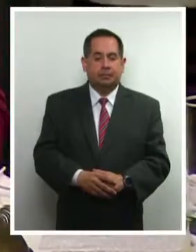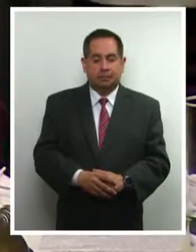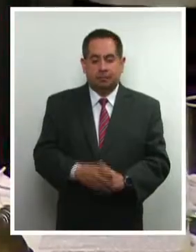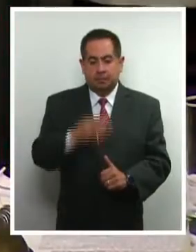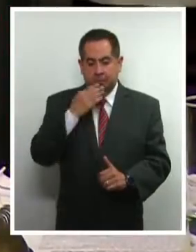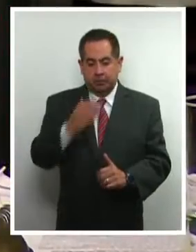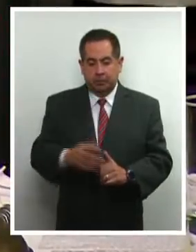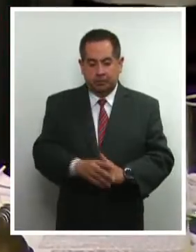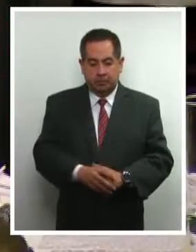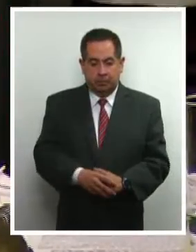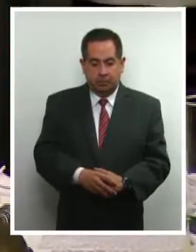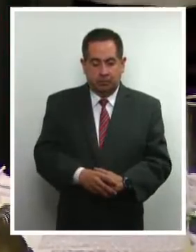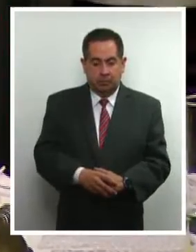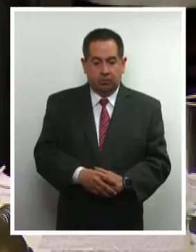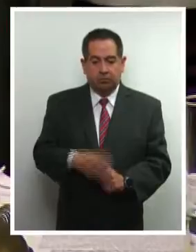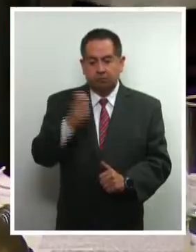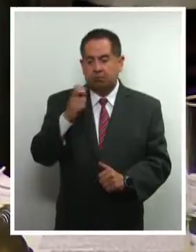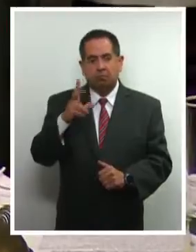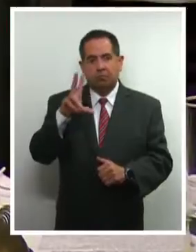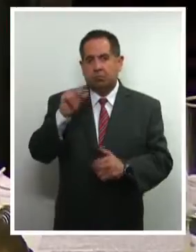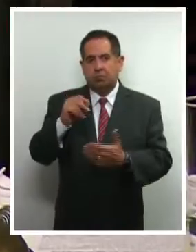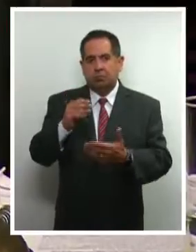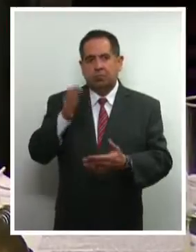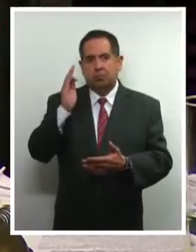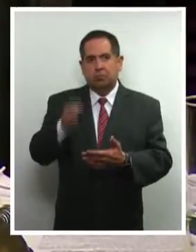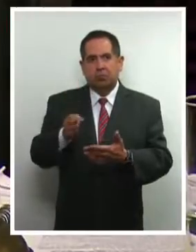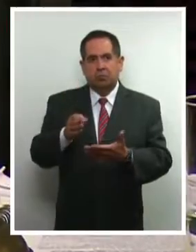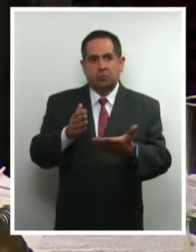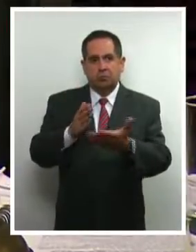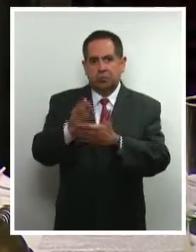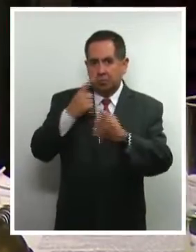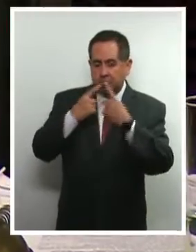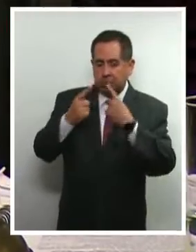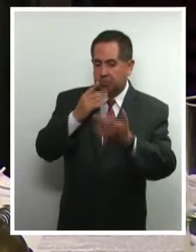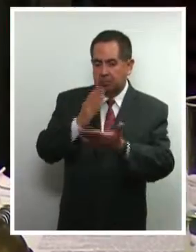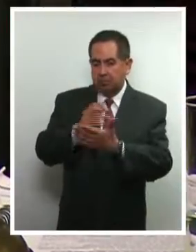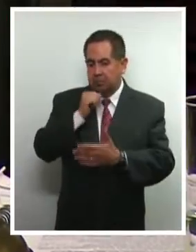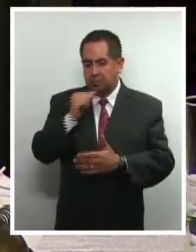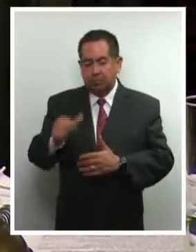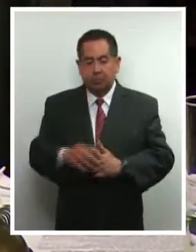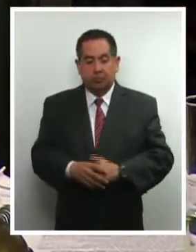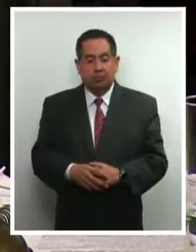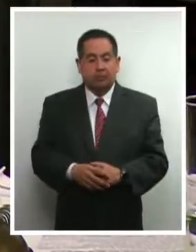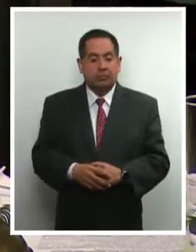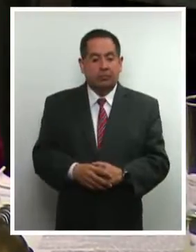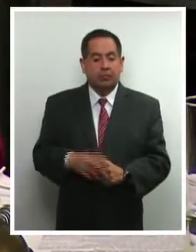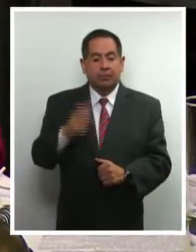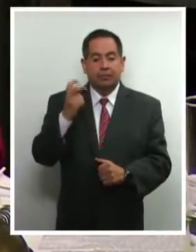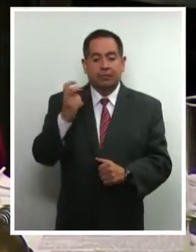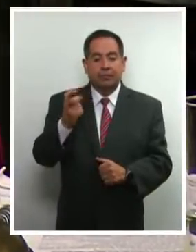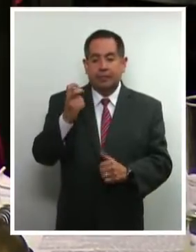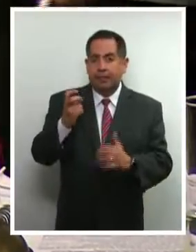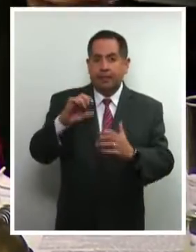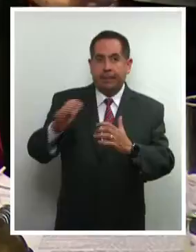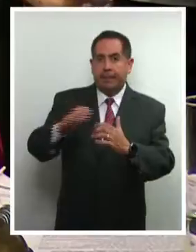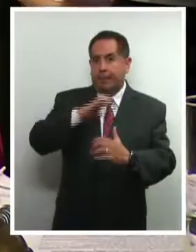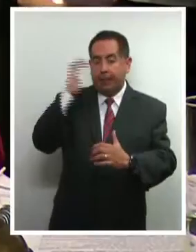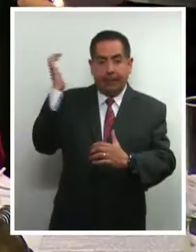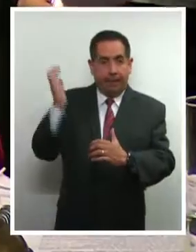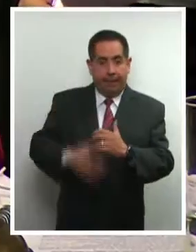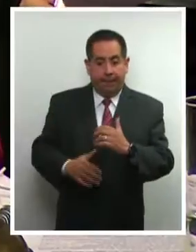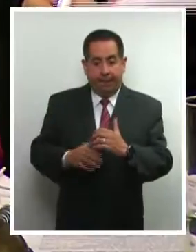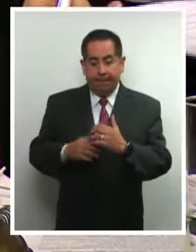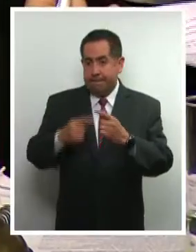Bien, por lo tanto no se admite a discusión. Con esto estamos concluyendo